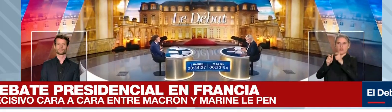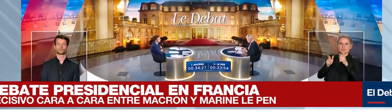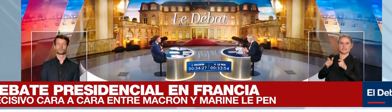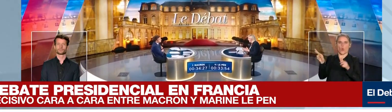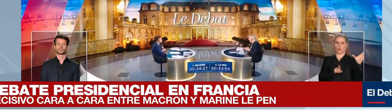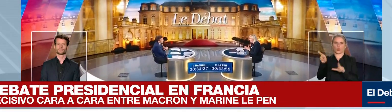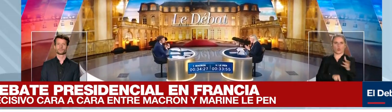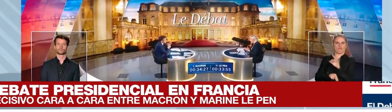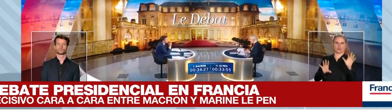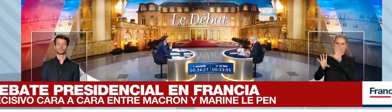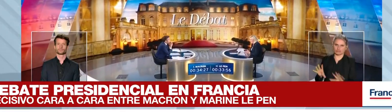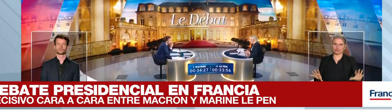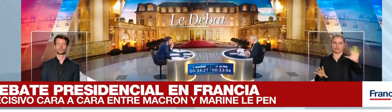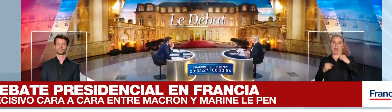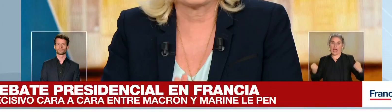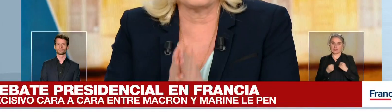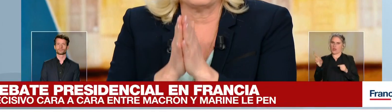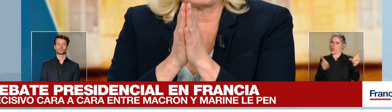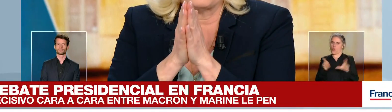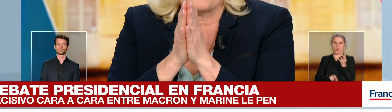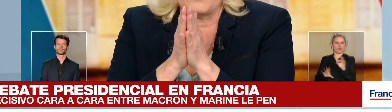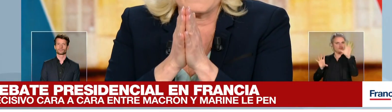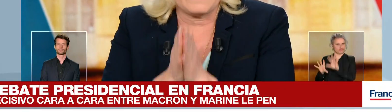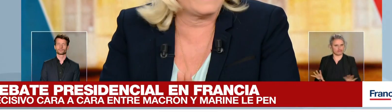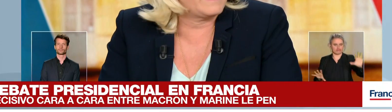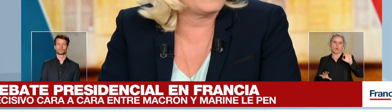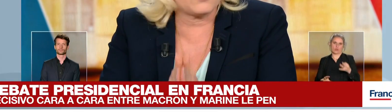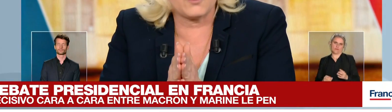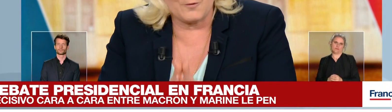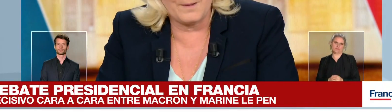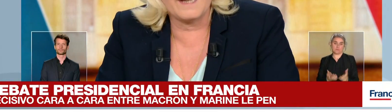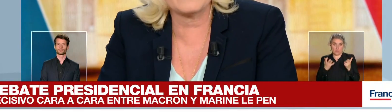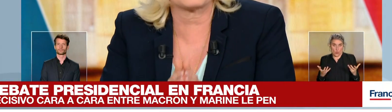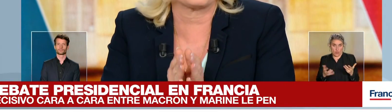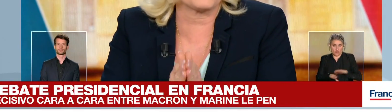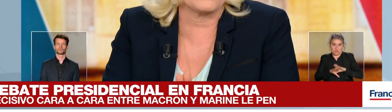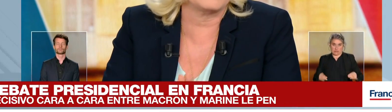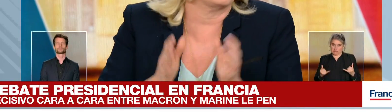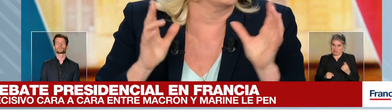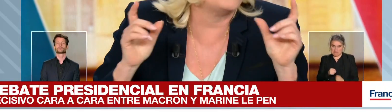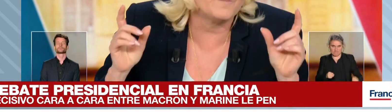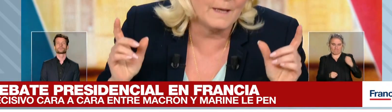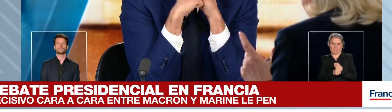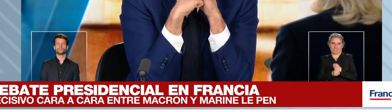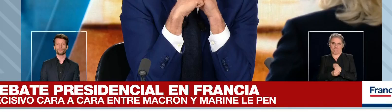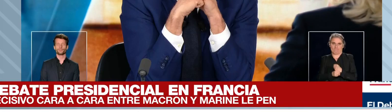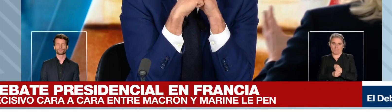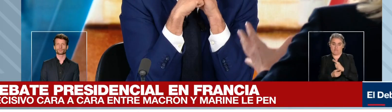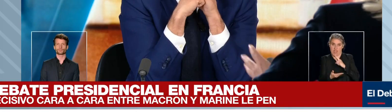a la relocalización de la producción y de las actividades. Quiero que se pueda crear en el